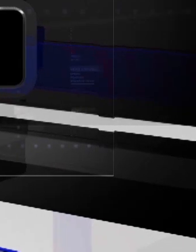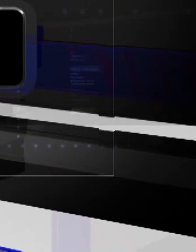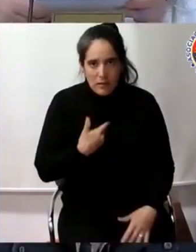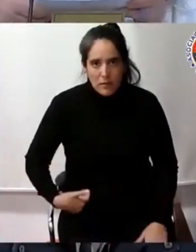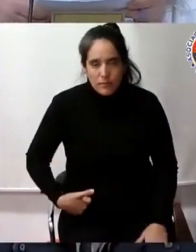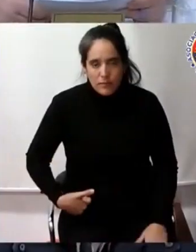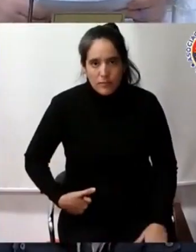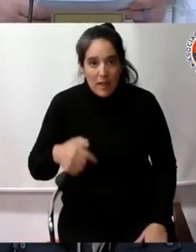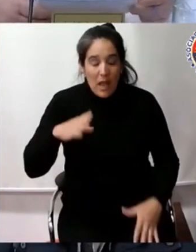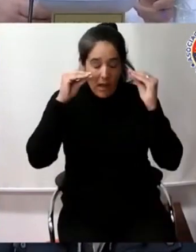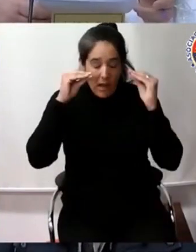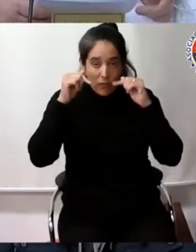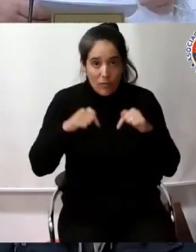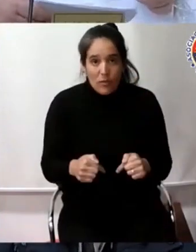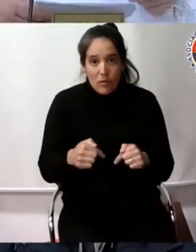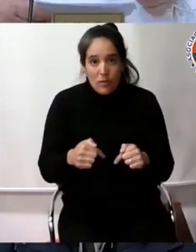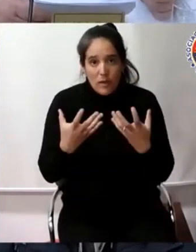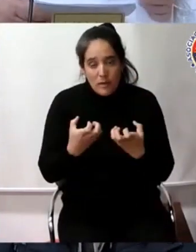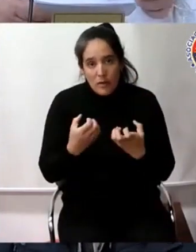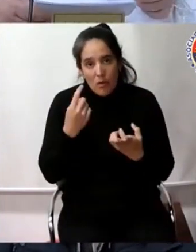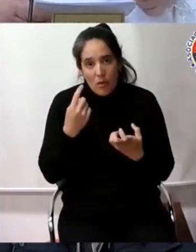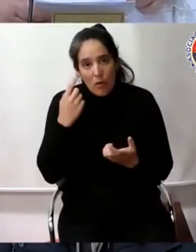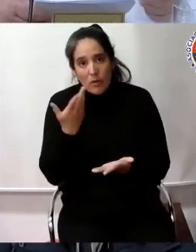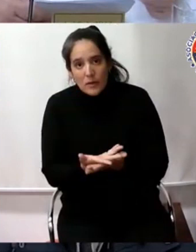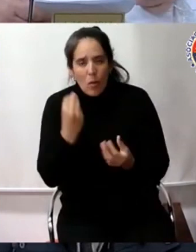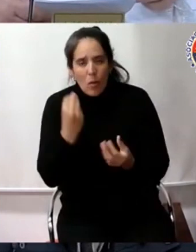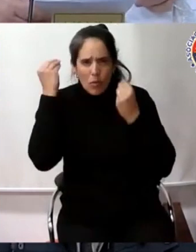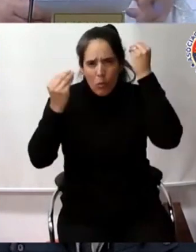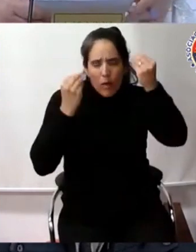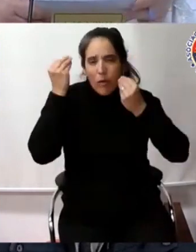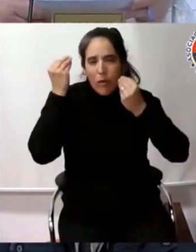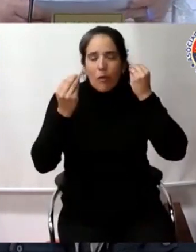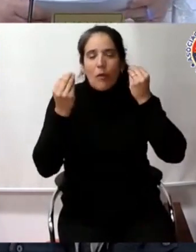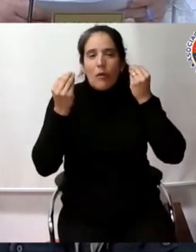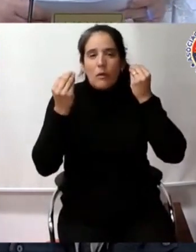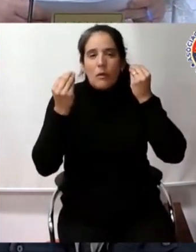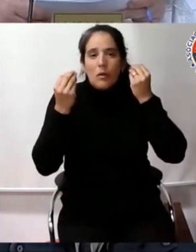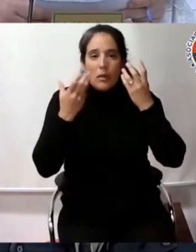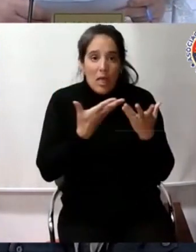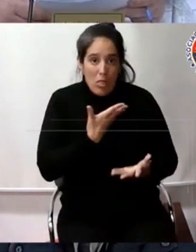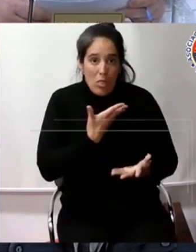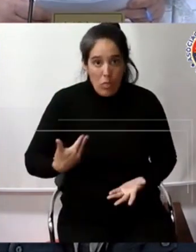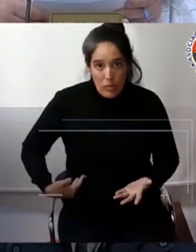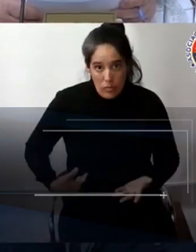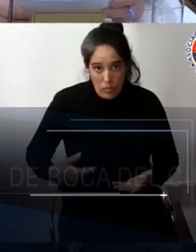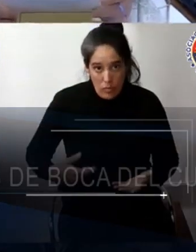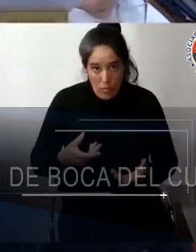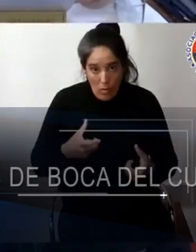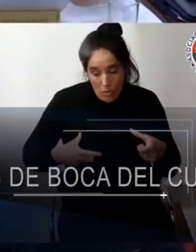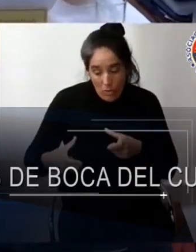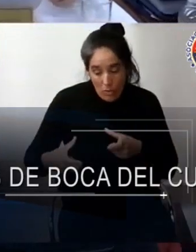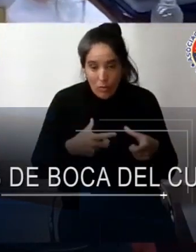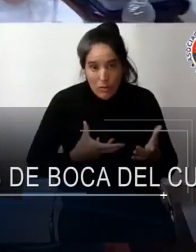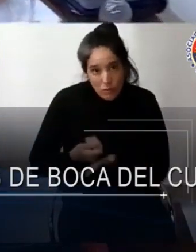en la noche de hoy quiero trasladar inquietudes de vecinos residentes dueños de comercio e inmuebles del